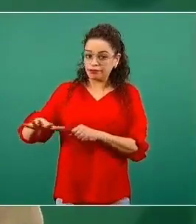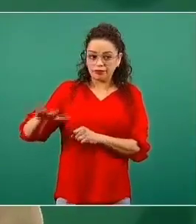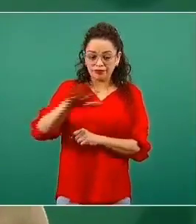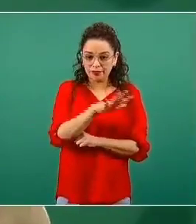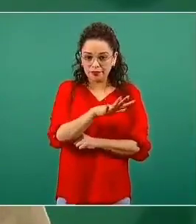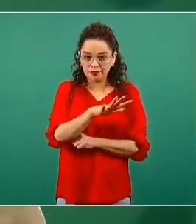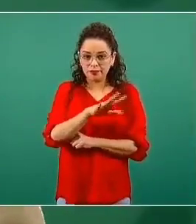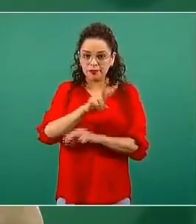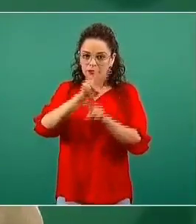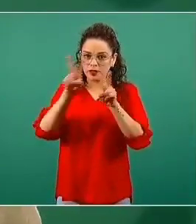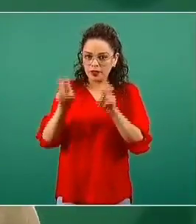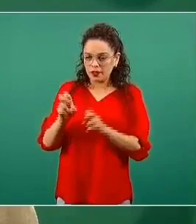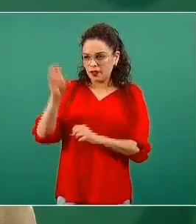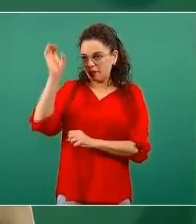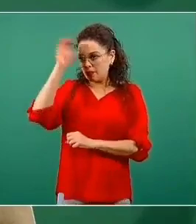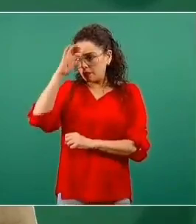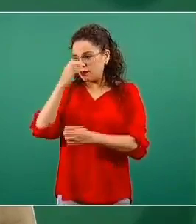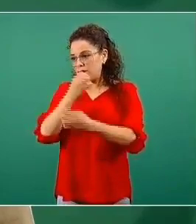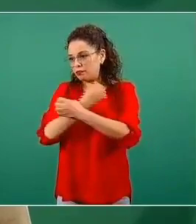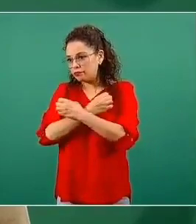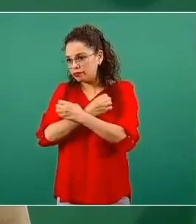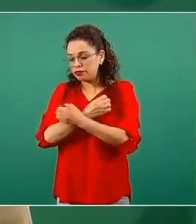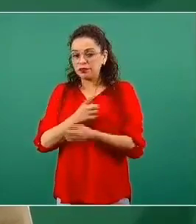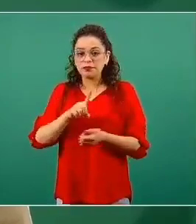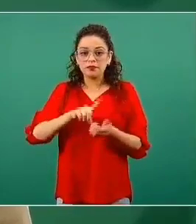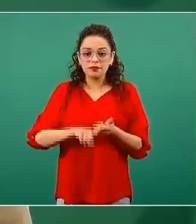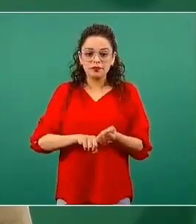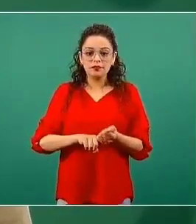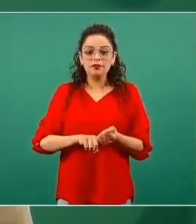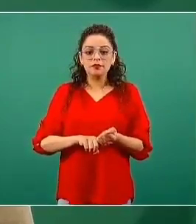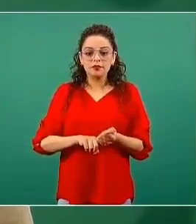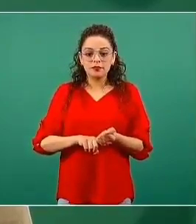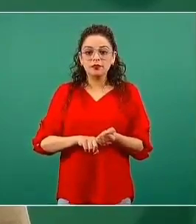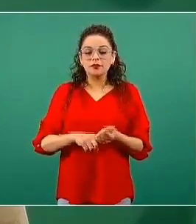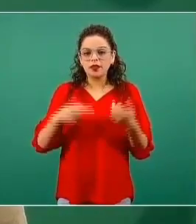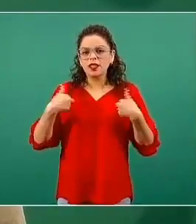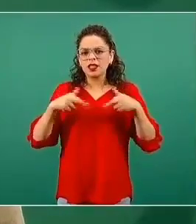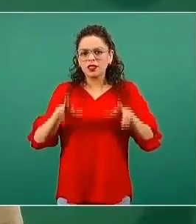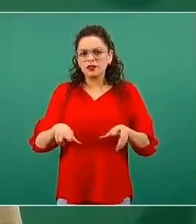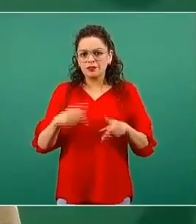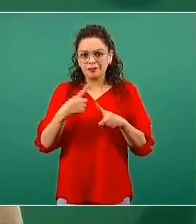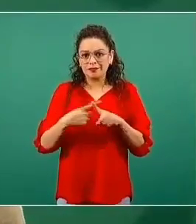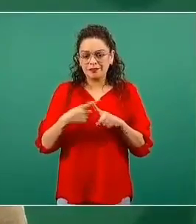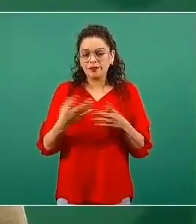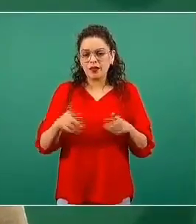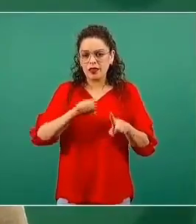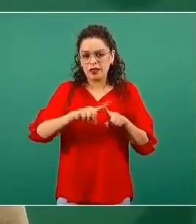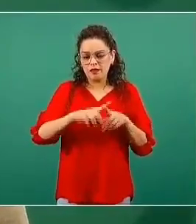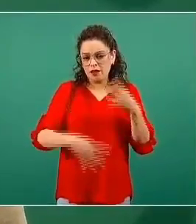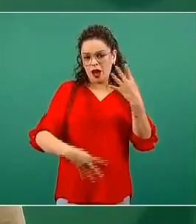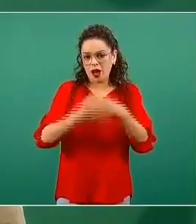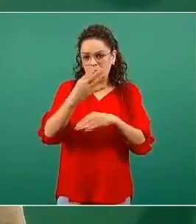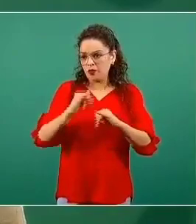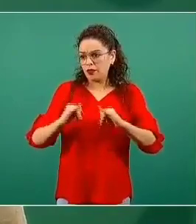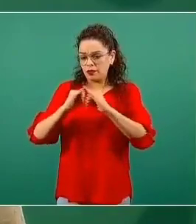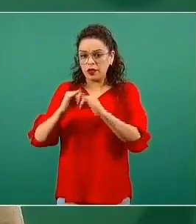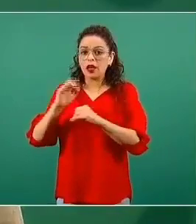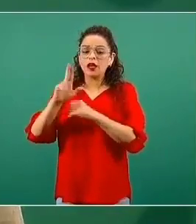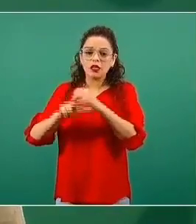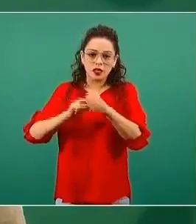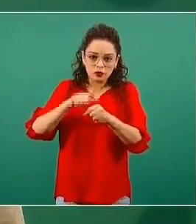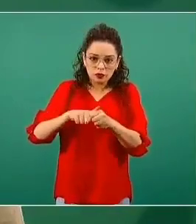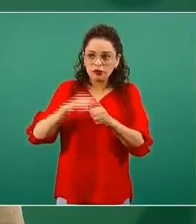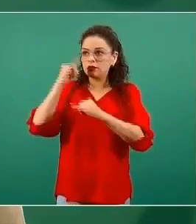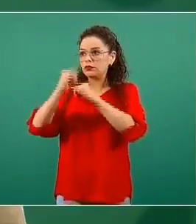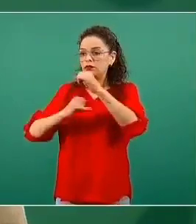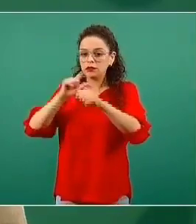mundo académico y científico, por ejemplo, representado por estas 14 instituciones, tanto nacionales como incluso